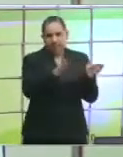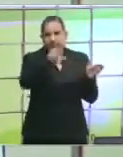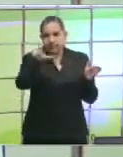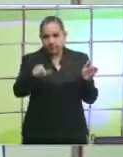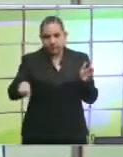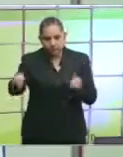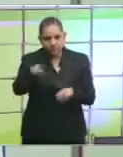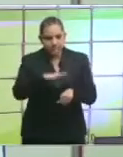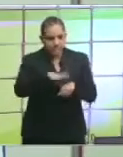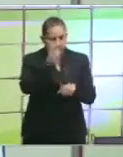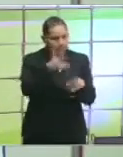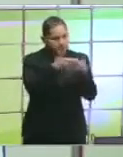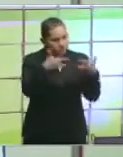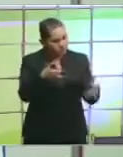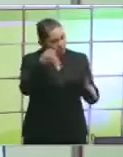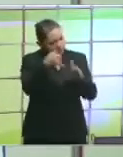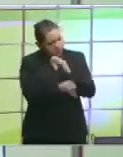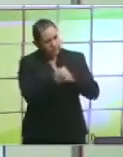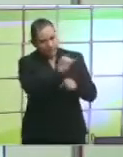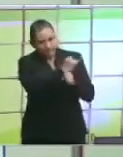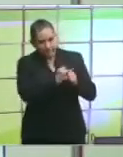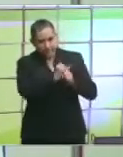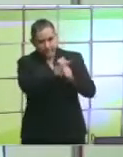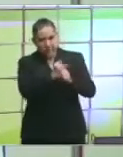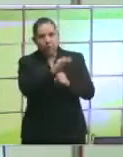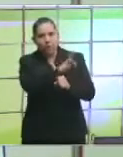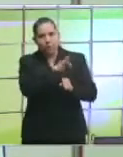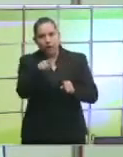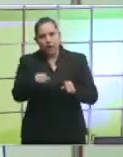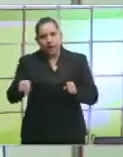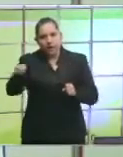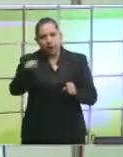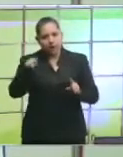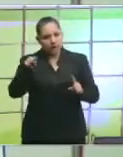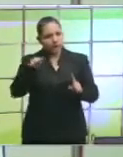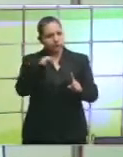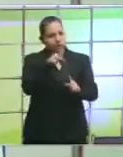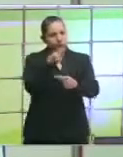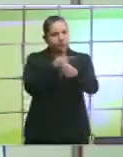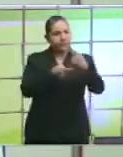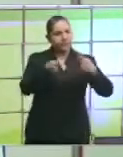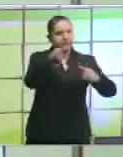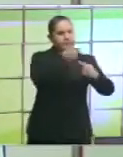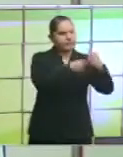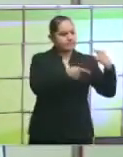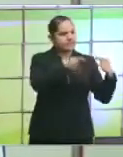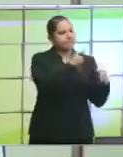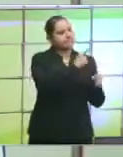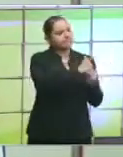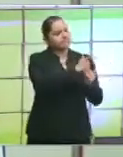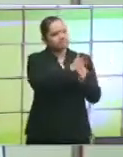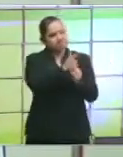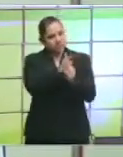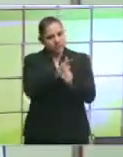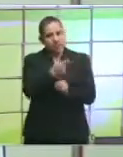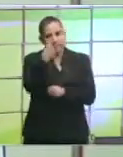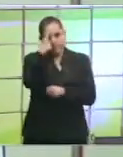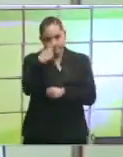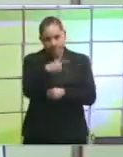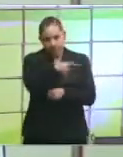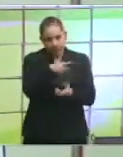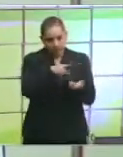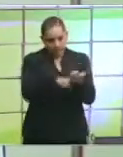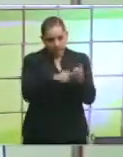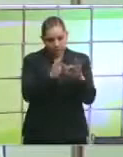las instituciones se podrá ver con perspectiva que son formas de tratar de ubicarse en el mundo no como generando role